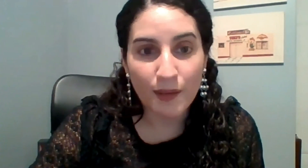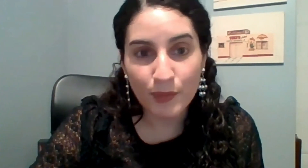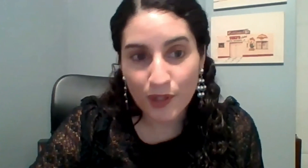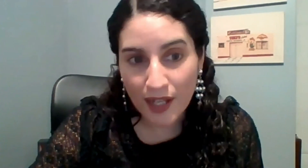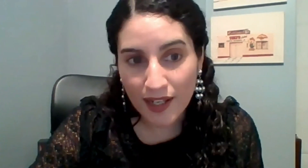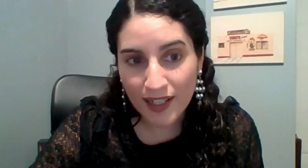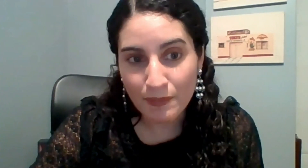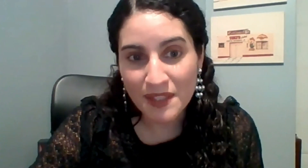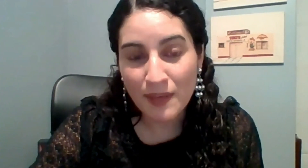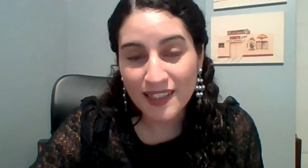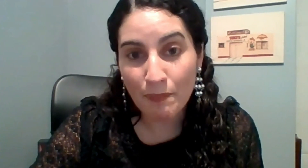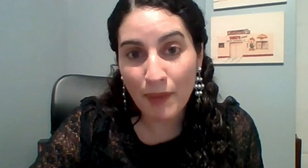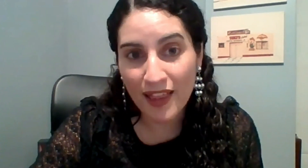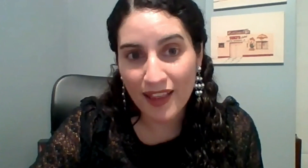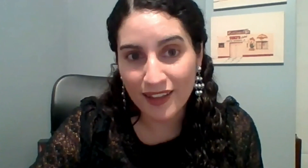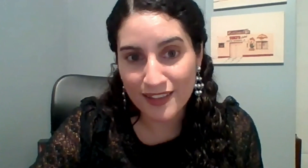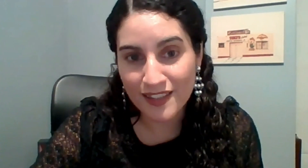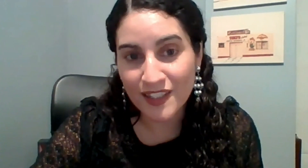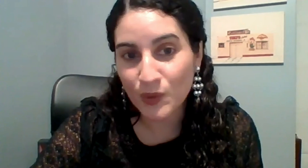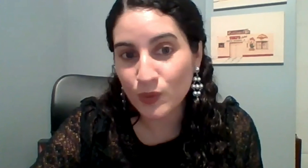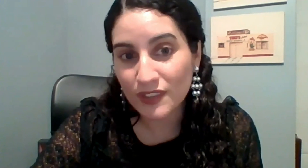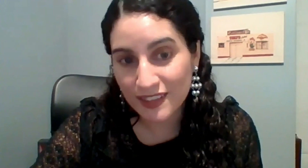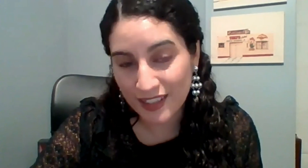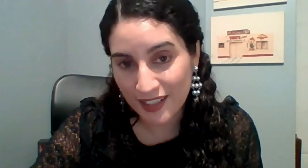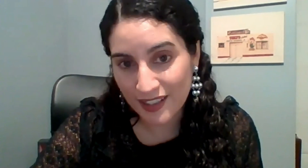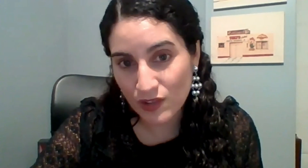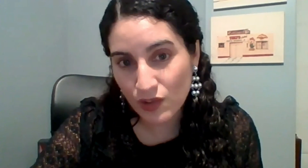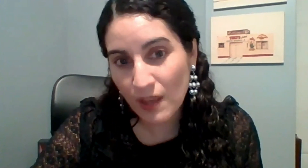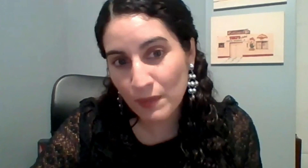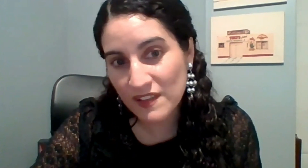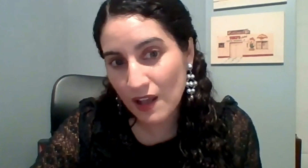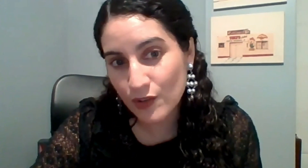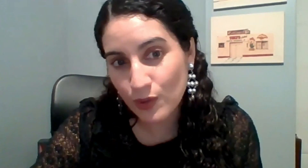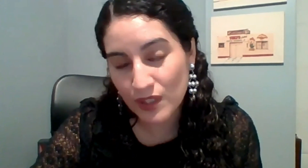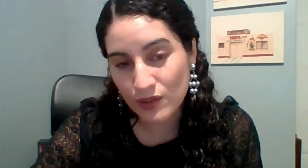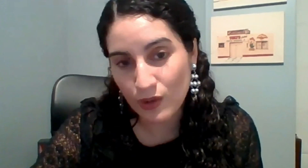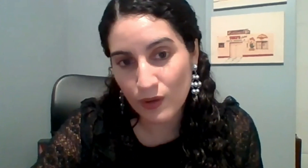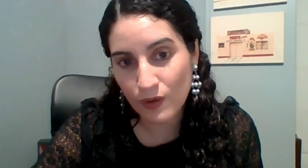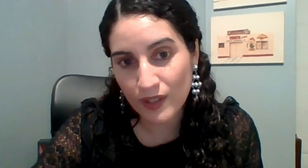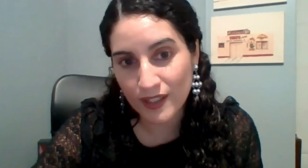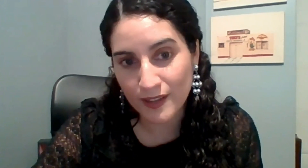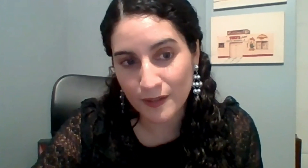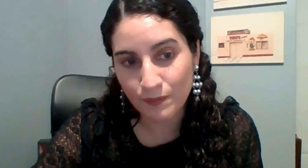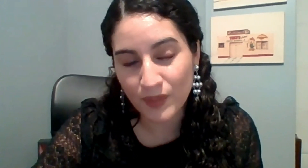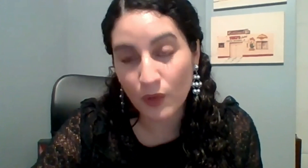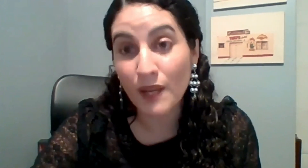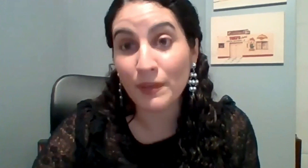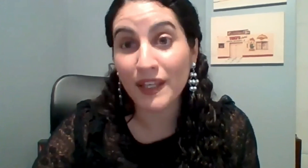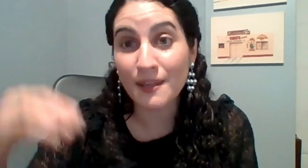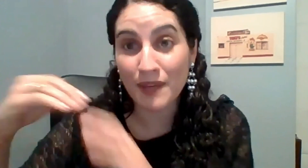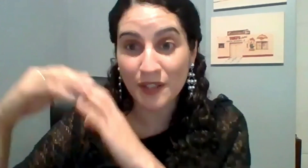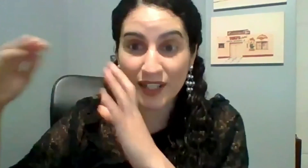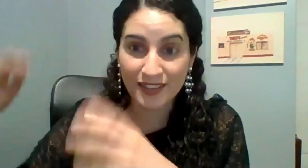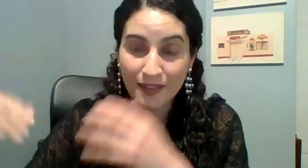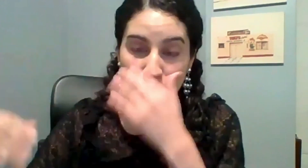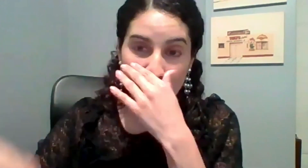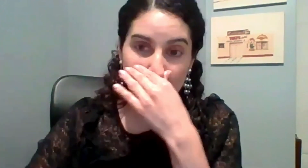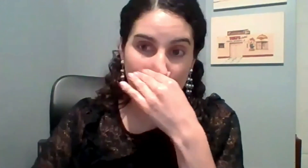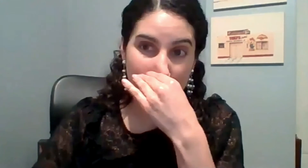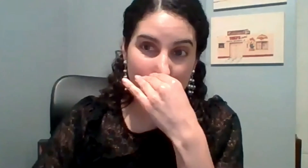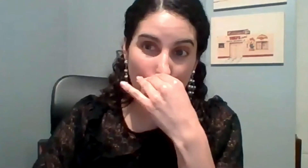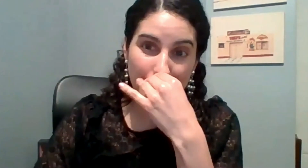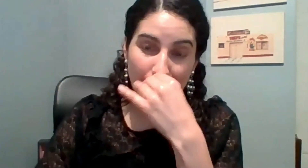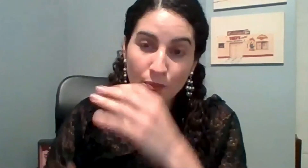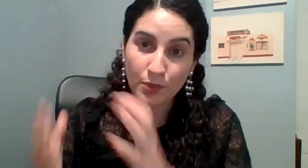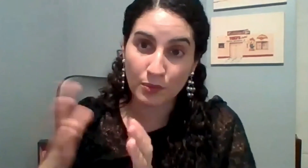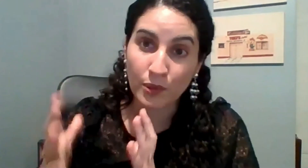Por ejemplo, la misma tapada, que es hacer un títere. Esto se ha pensado sobre todo en una pequeña marioneta.